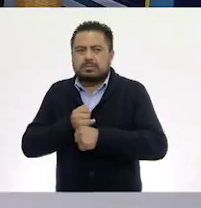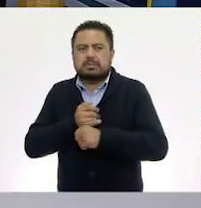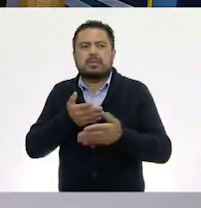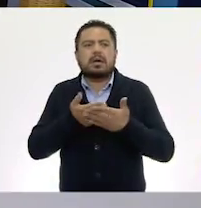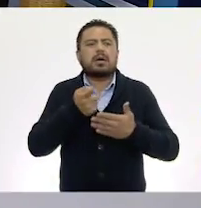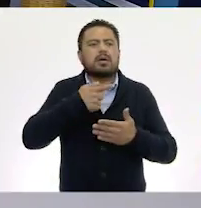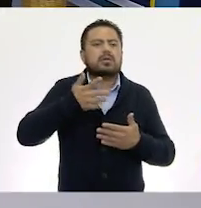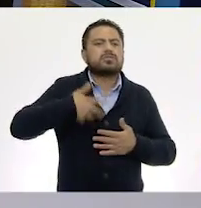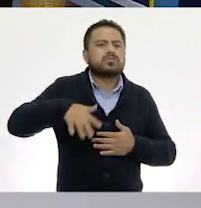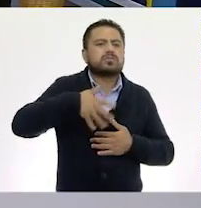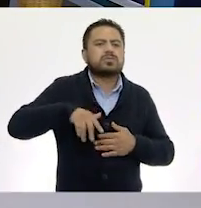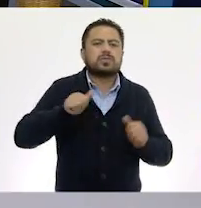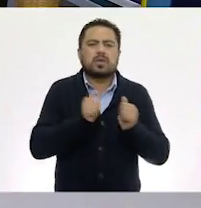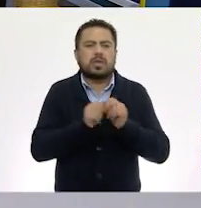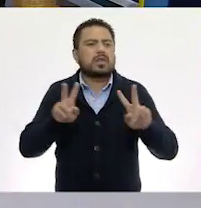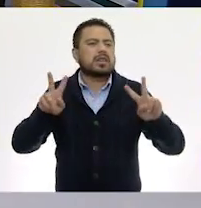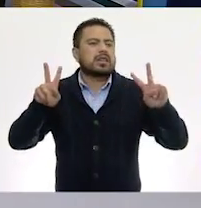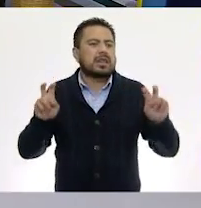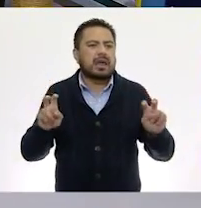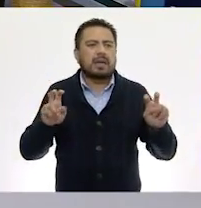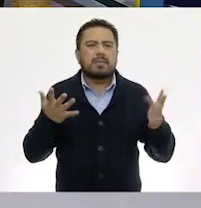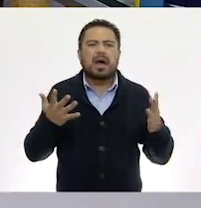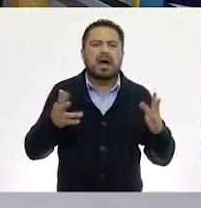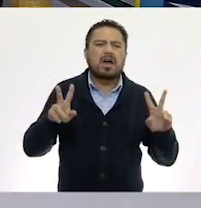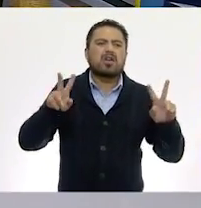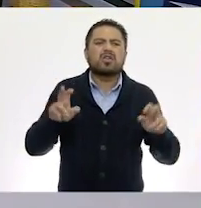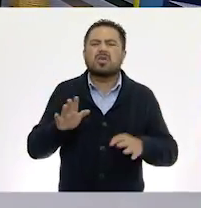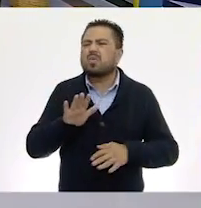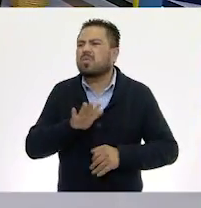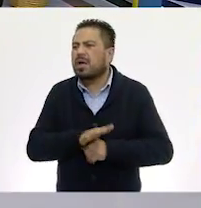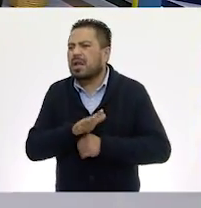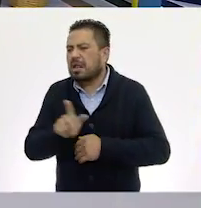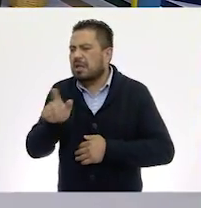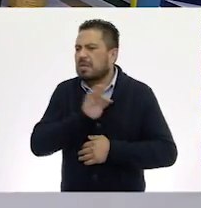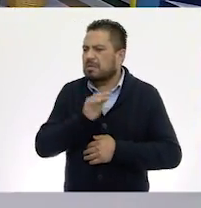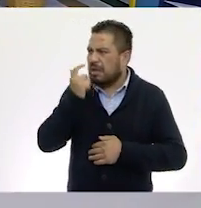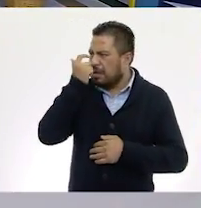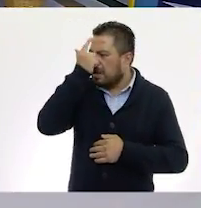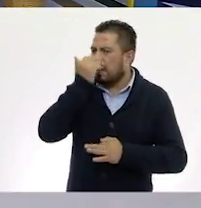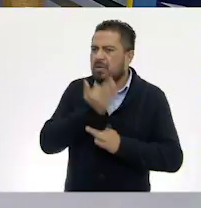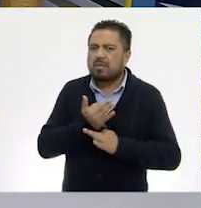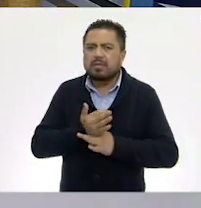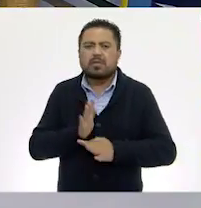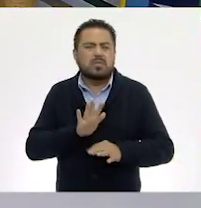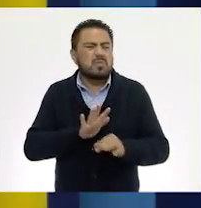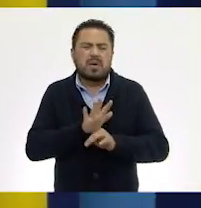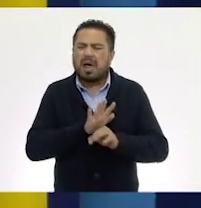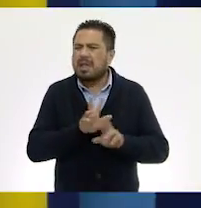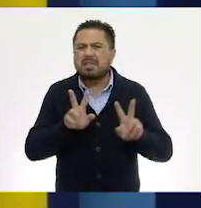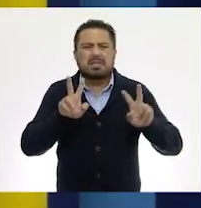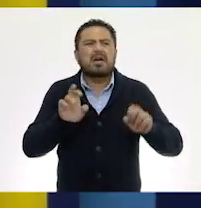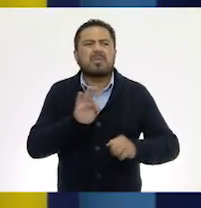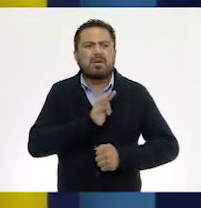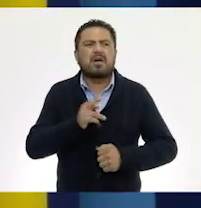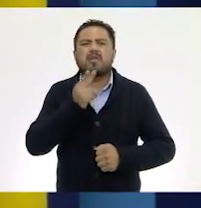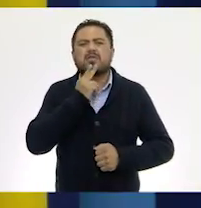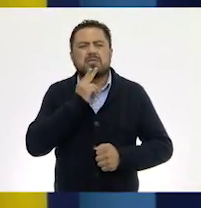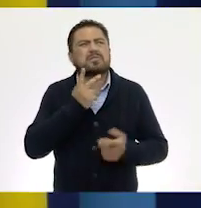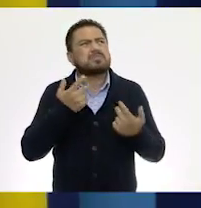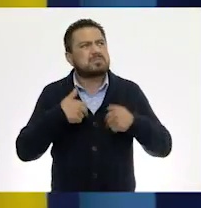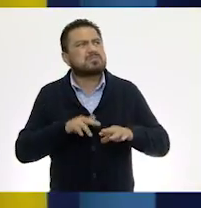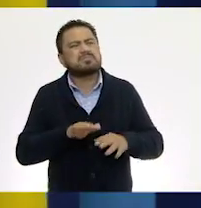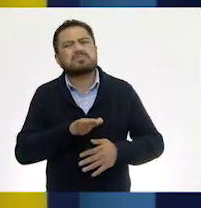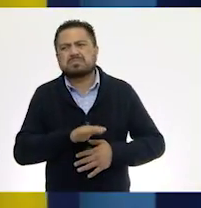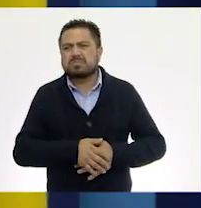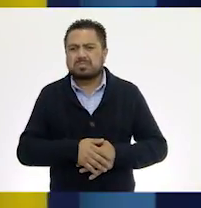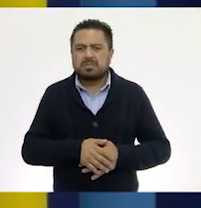a buscar un tema. Un tema. Ton, ¿qué tema se te podría incluir? A ver. Yo creo que cualquier tema puede funcionar, profesor. A